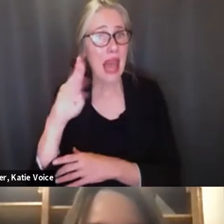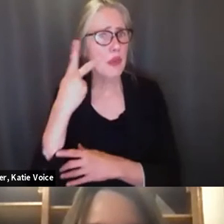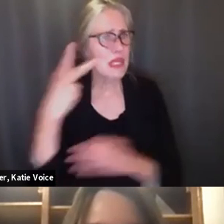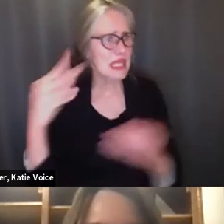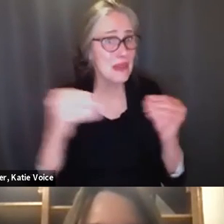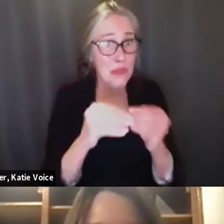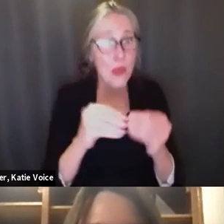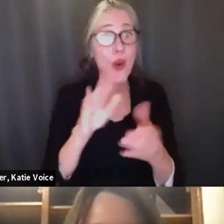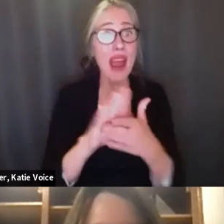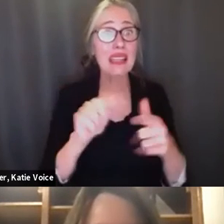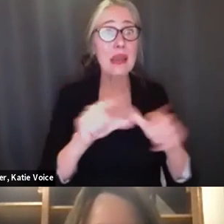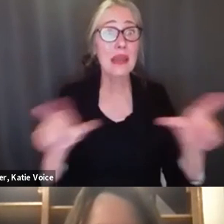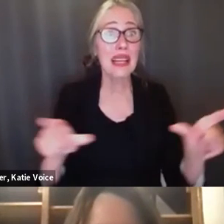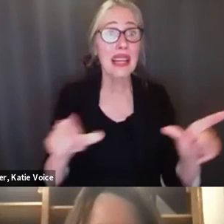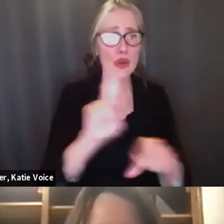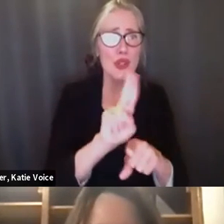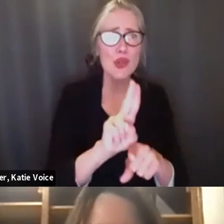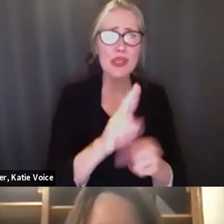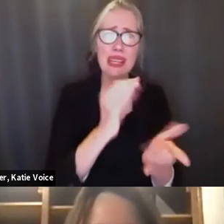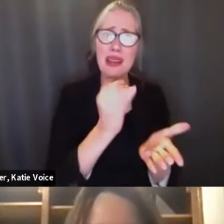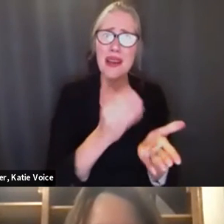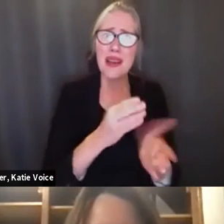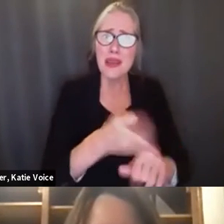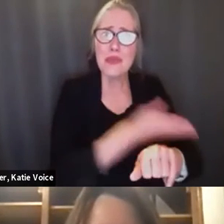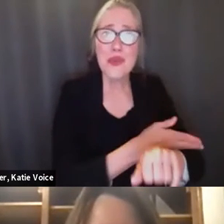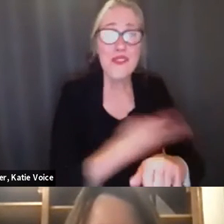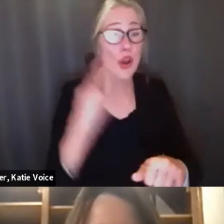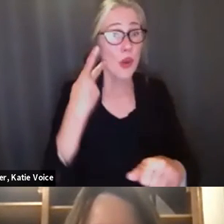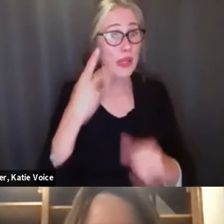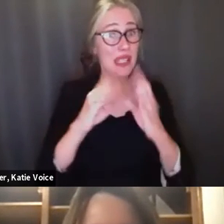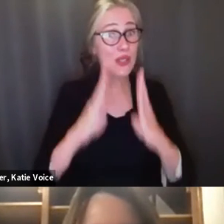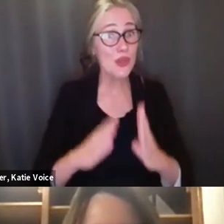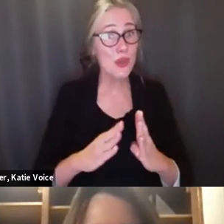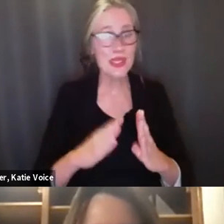No se puede escuchar bien a la presentadora.